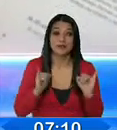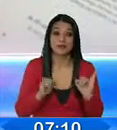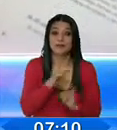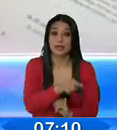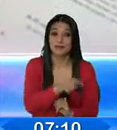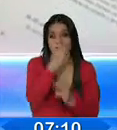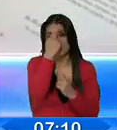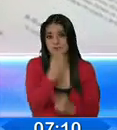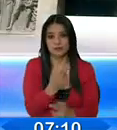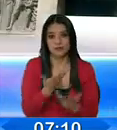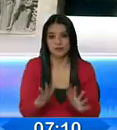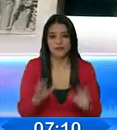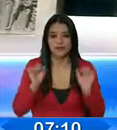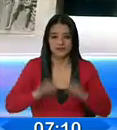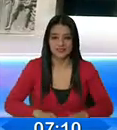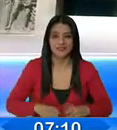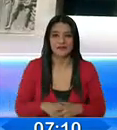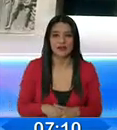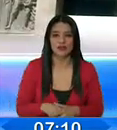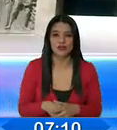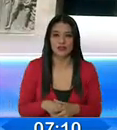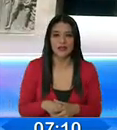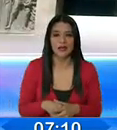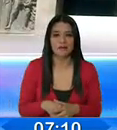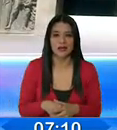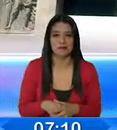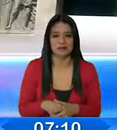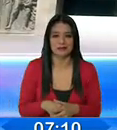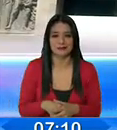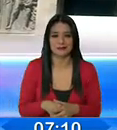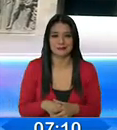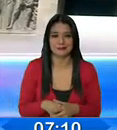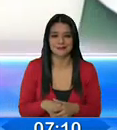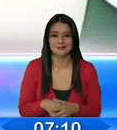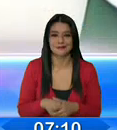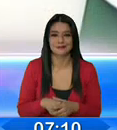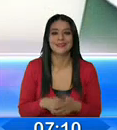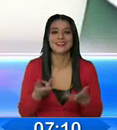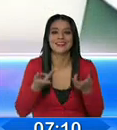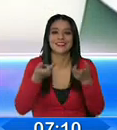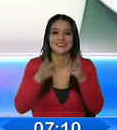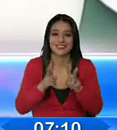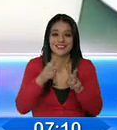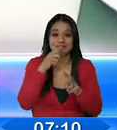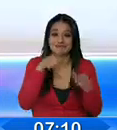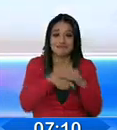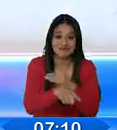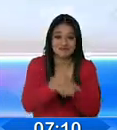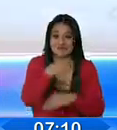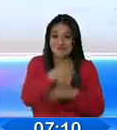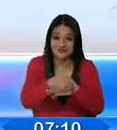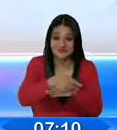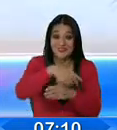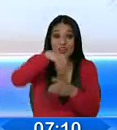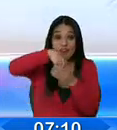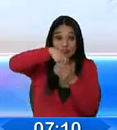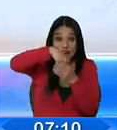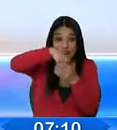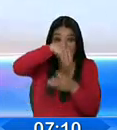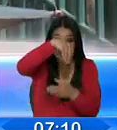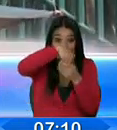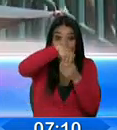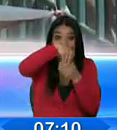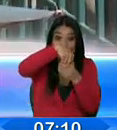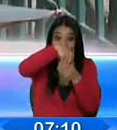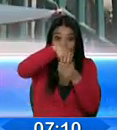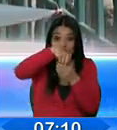dichas instituciones. El texto legal establece también que no se podrá intervenir o disponer de los fondos y reservas